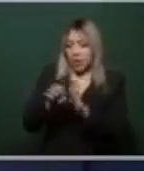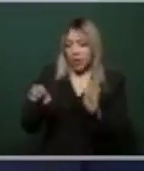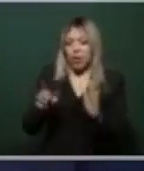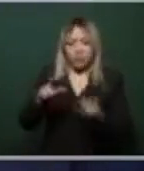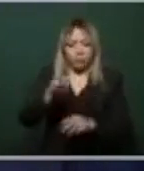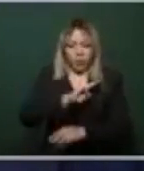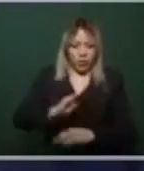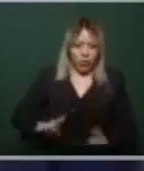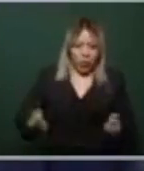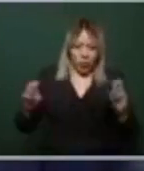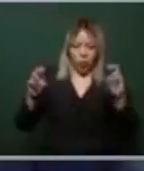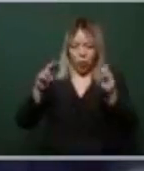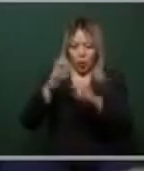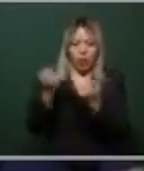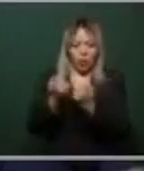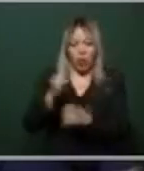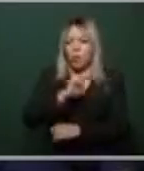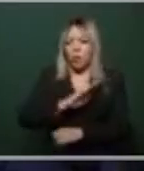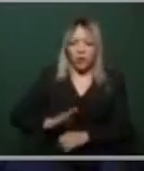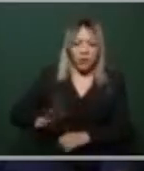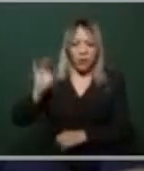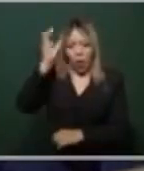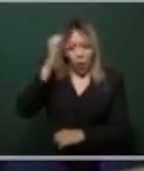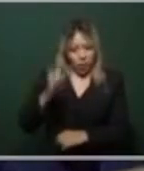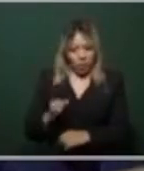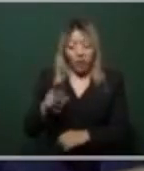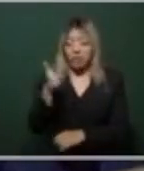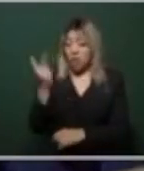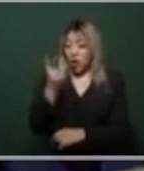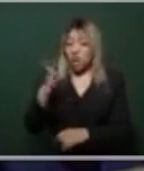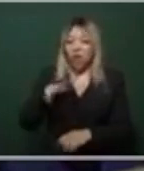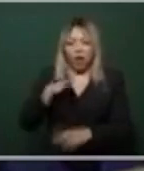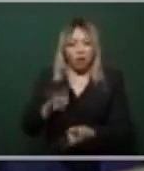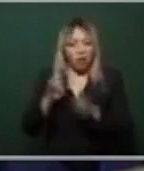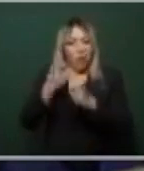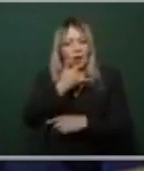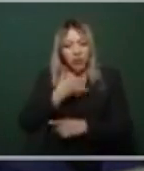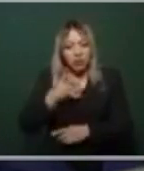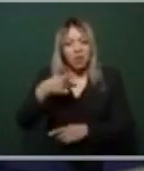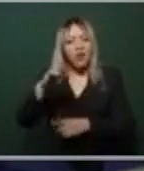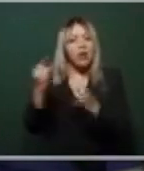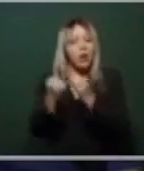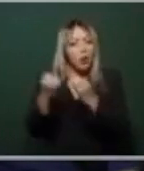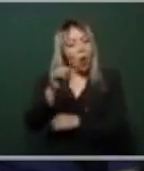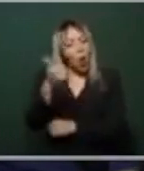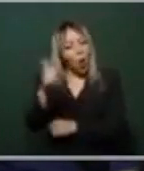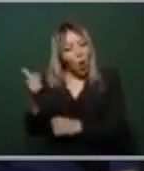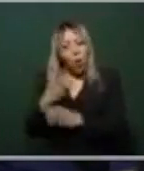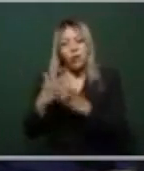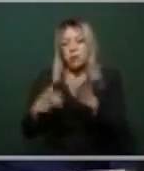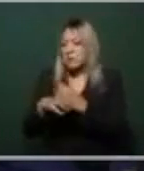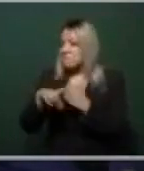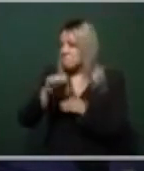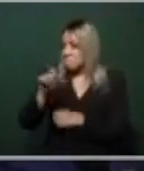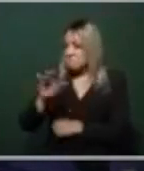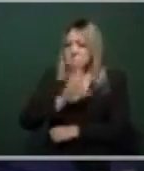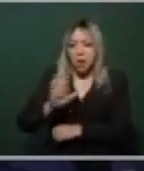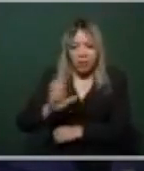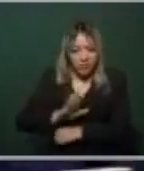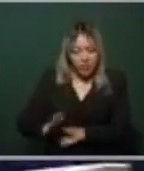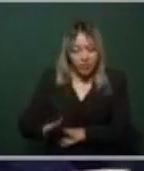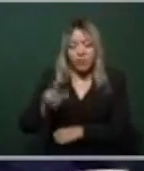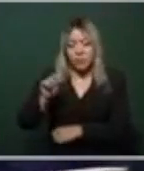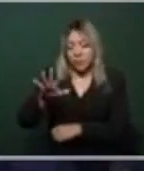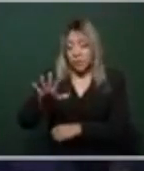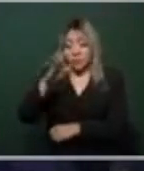también Cuautepec, donde se ha visto no solamente el robo de hidrocarburos, sino otros delitos pues que se derivan de lo mismo. El